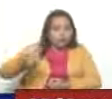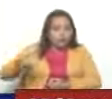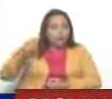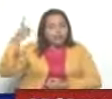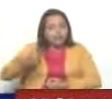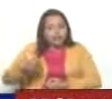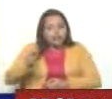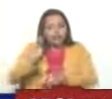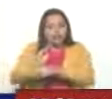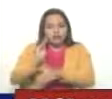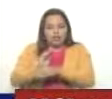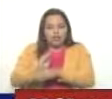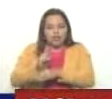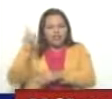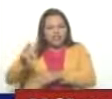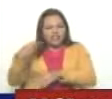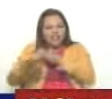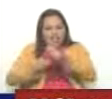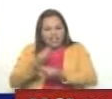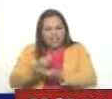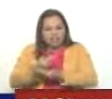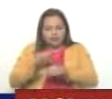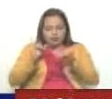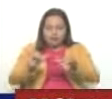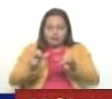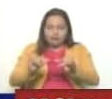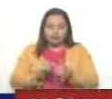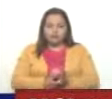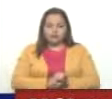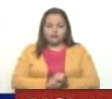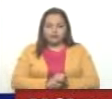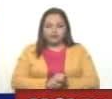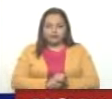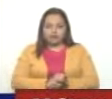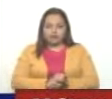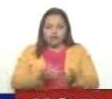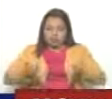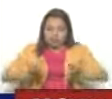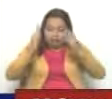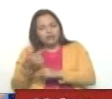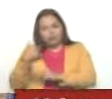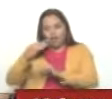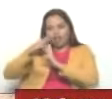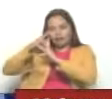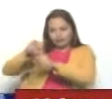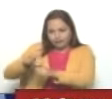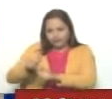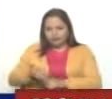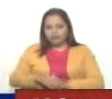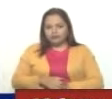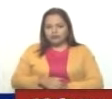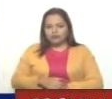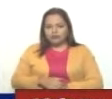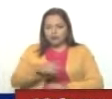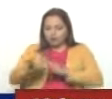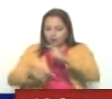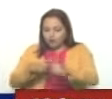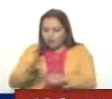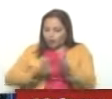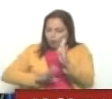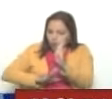que protegerlo, que tiene que hacerlo parte de sí, ese tipo de infraestructuras, porque es para su propio beneficio. Tuvimos un proceso de